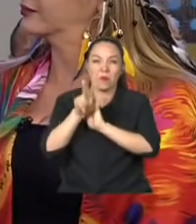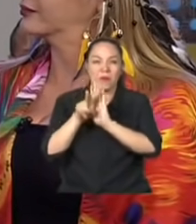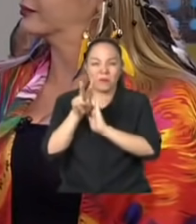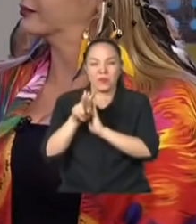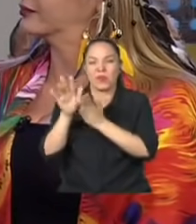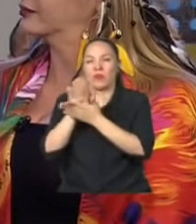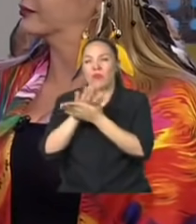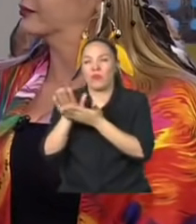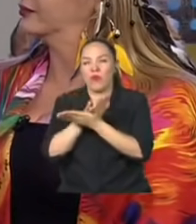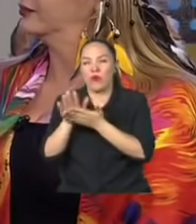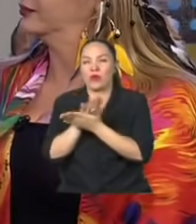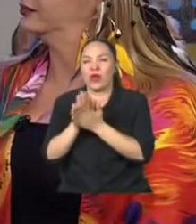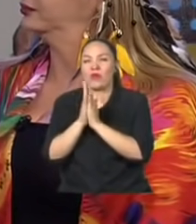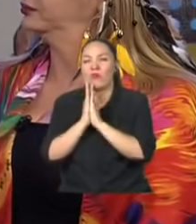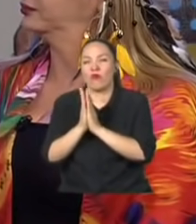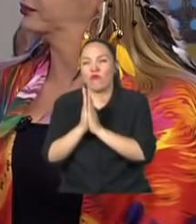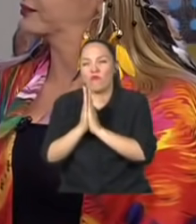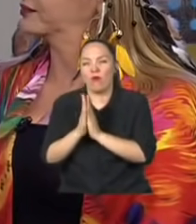¿Qué te dije?